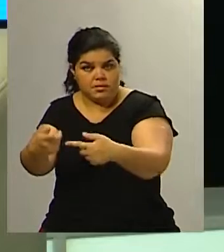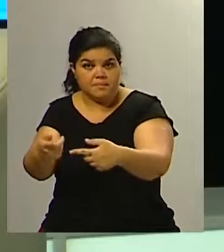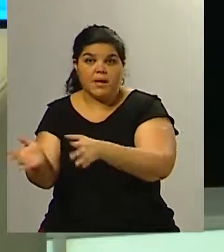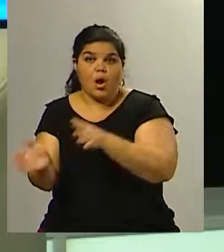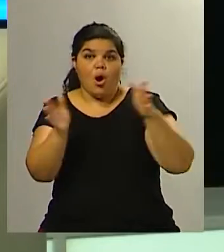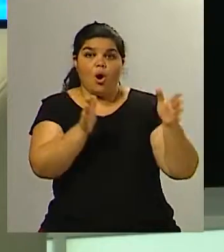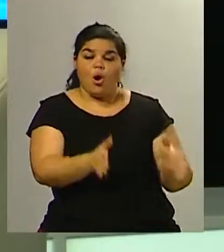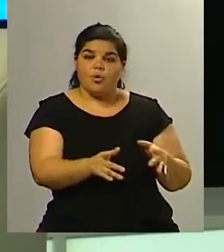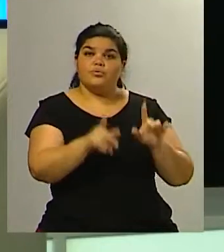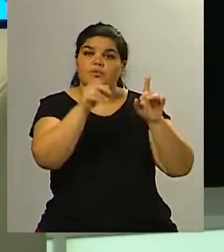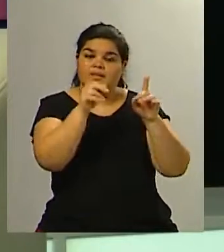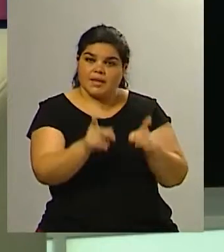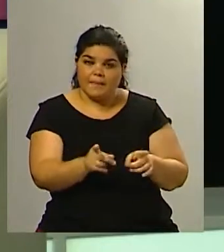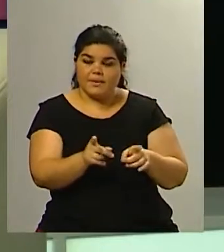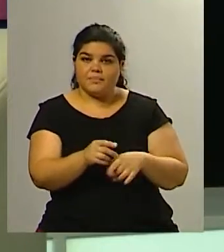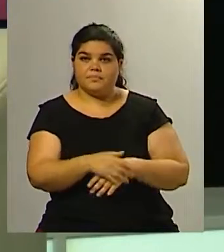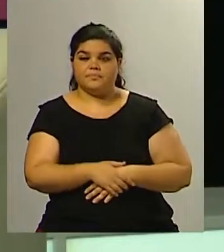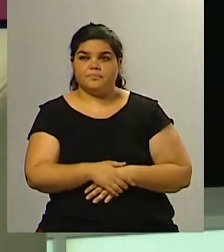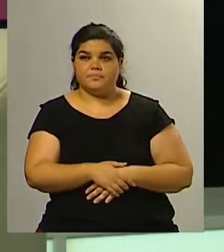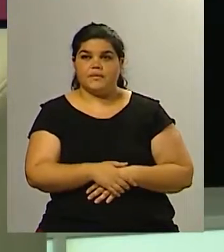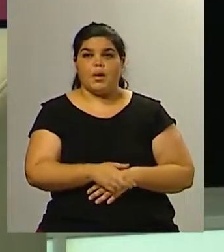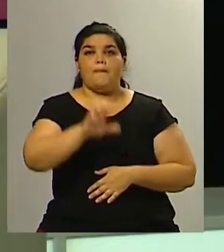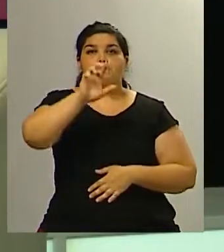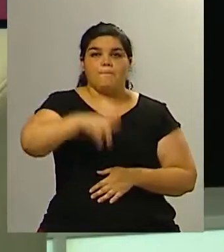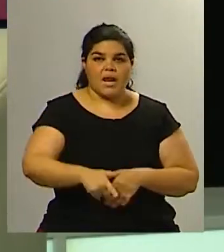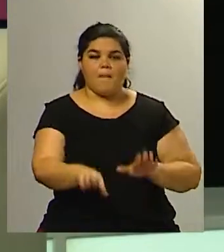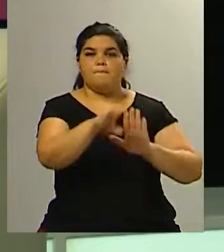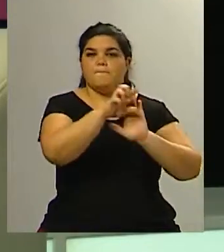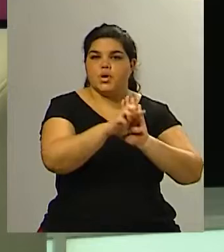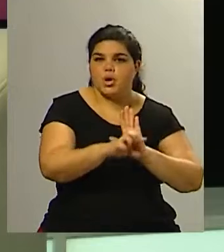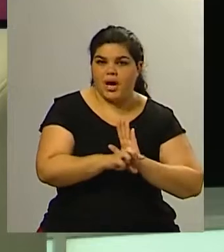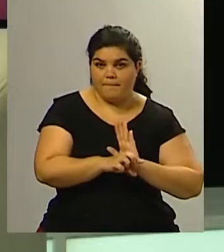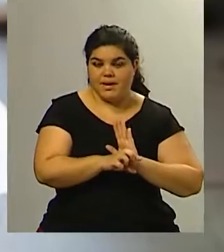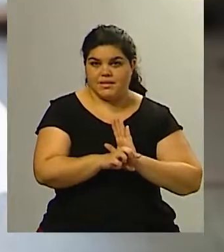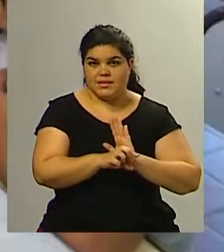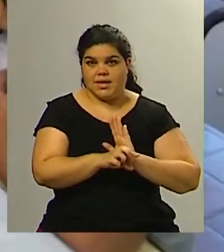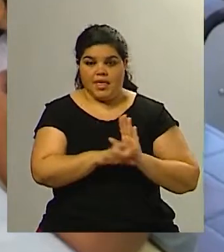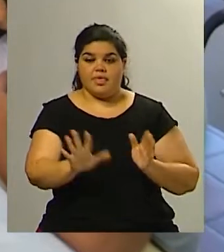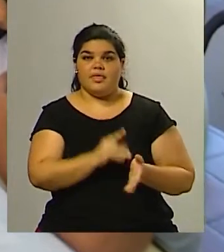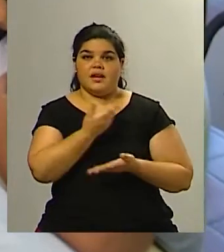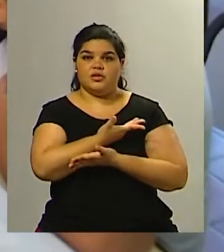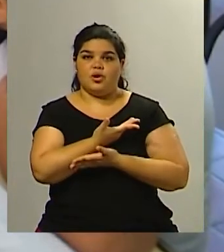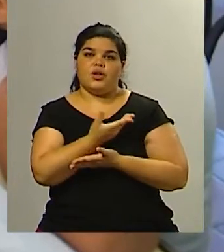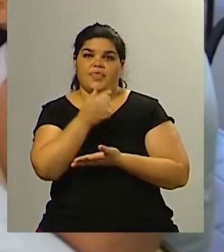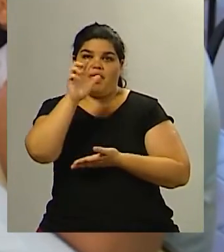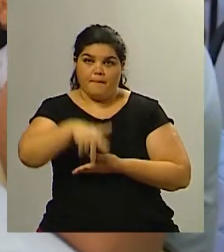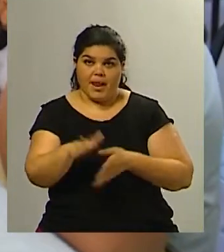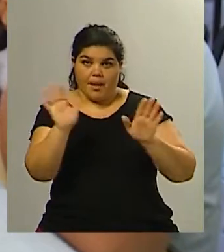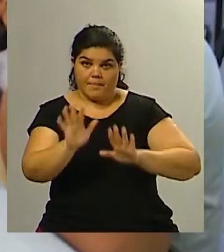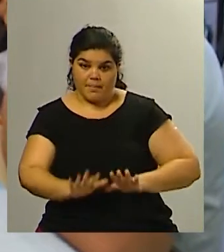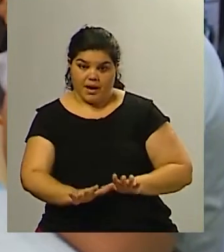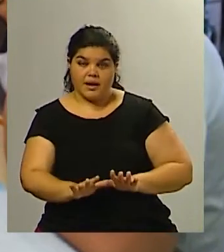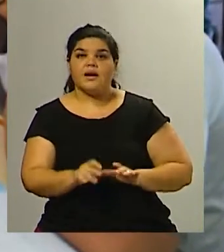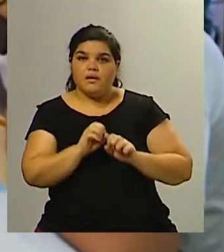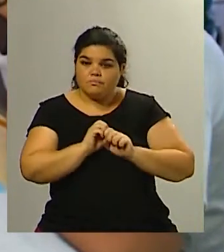fundamentalmente enfocarnos en las políticas que estamos llevando a cabo en los programas que se desarrollan desde la Dirección de Planificación. Y nosotros